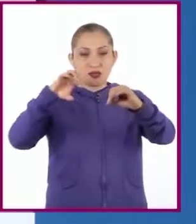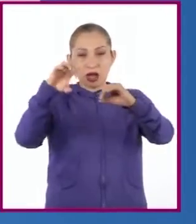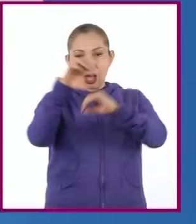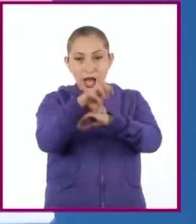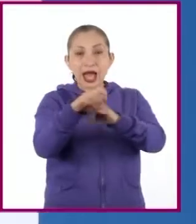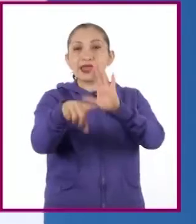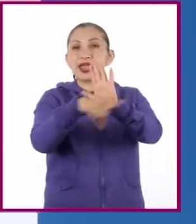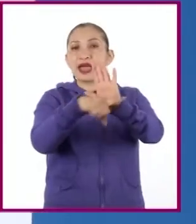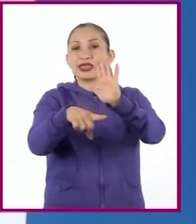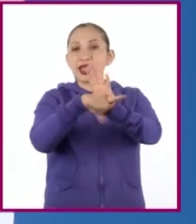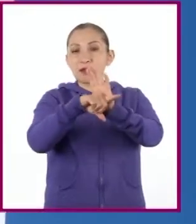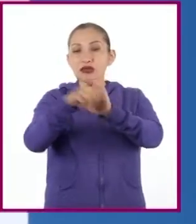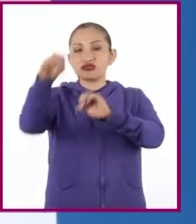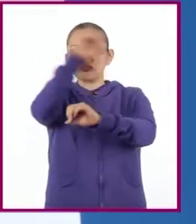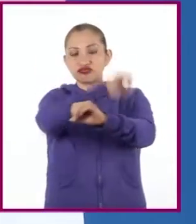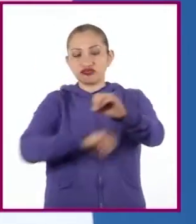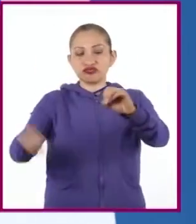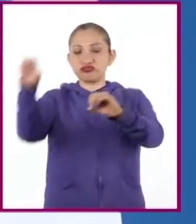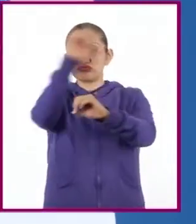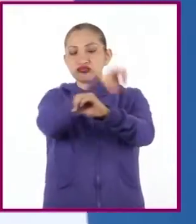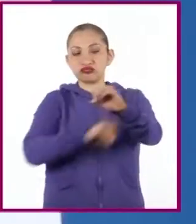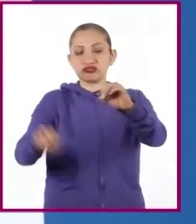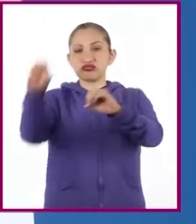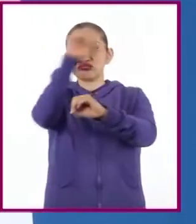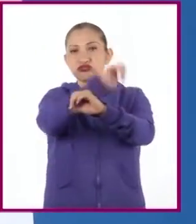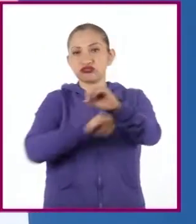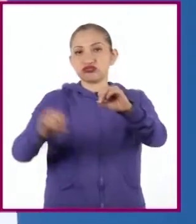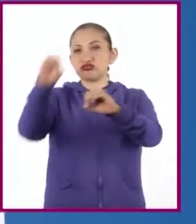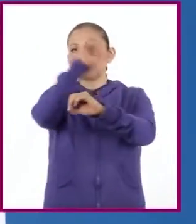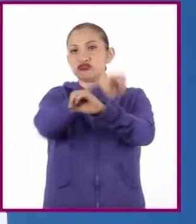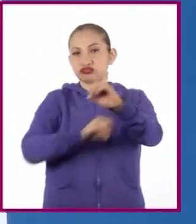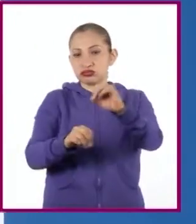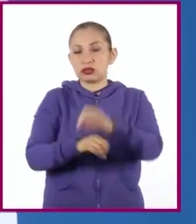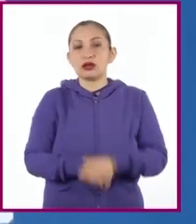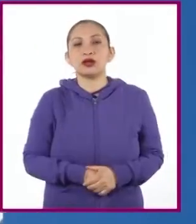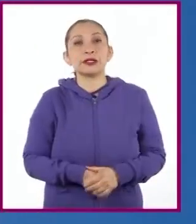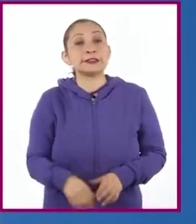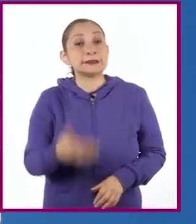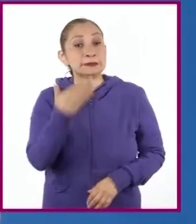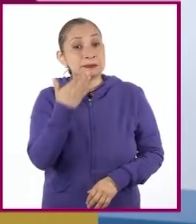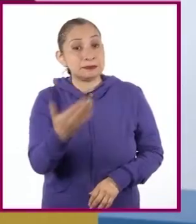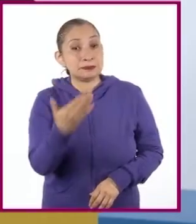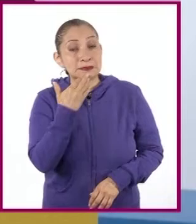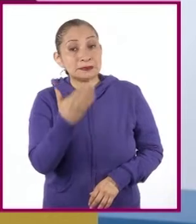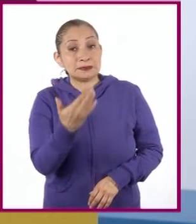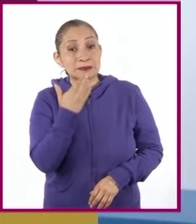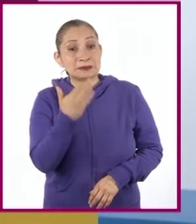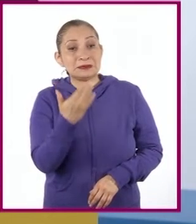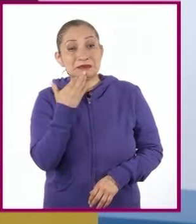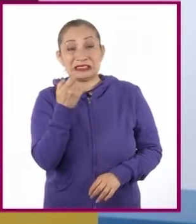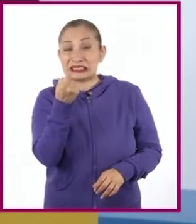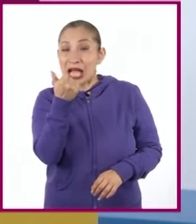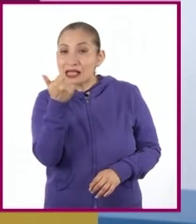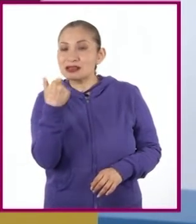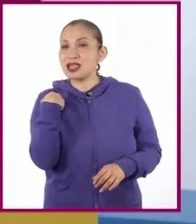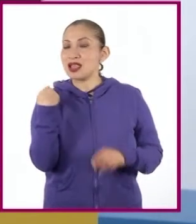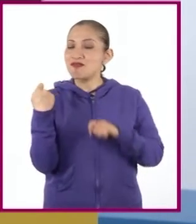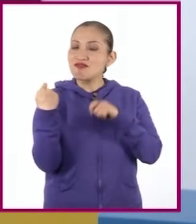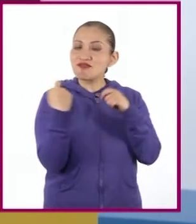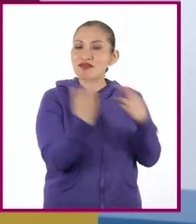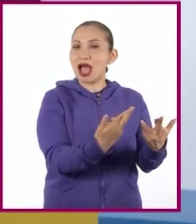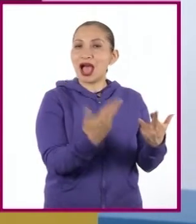las cargas negativas girando en órbita. Muy bien, ya casi te ganas el